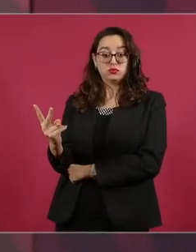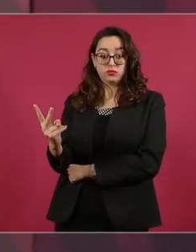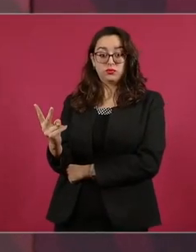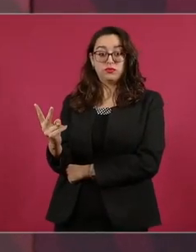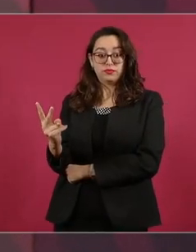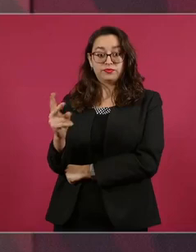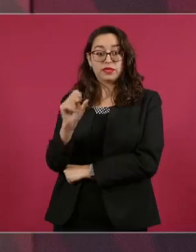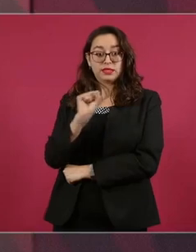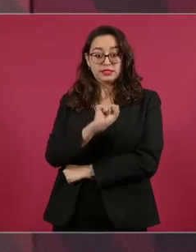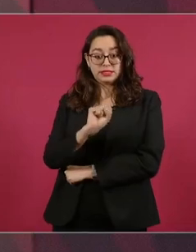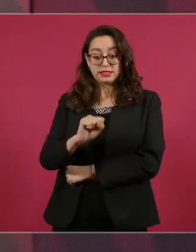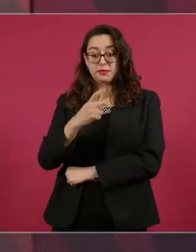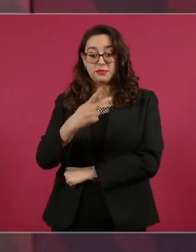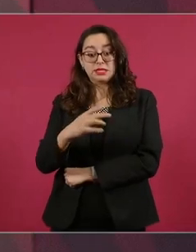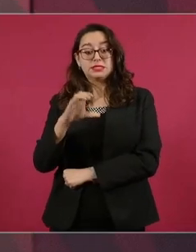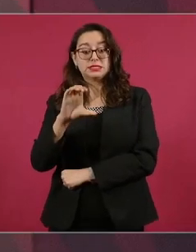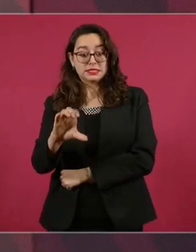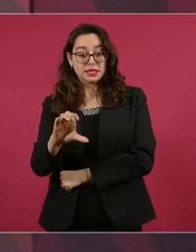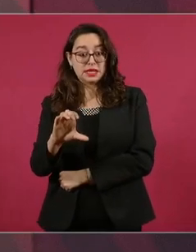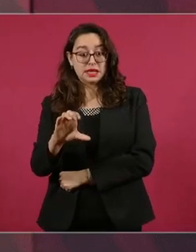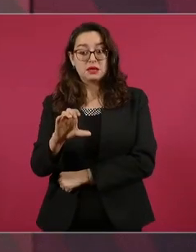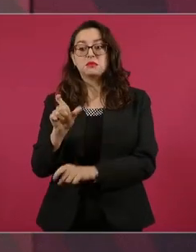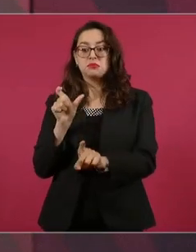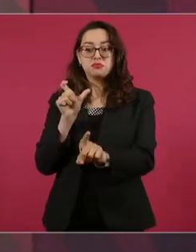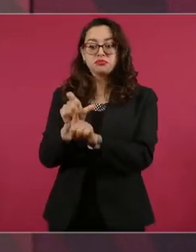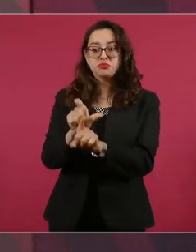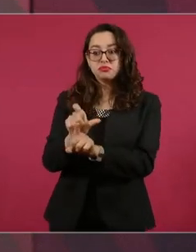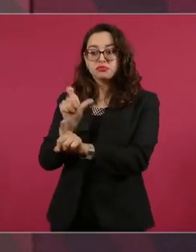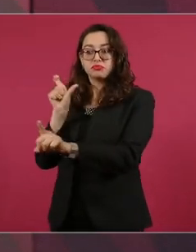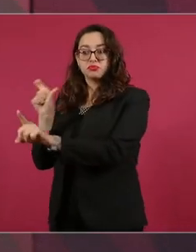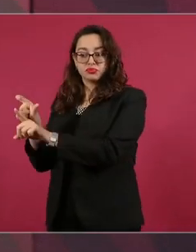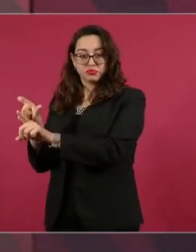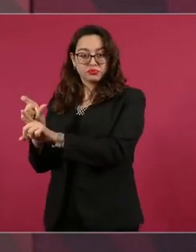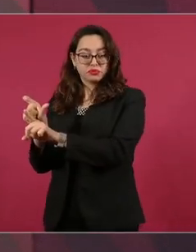Secretaría de Seguridad Pública,